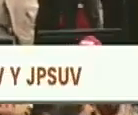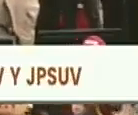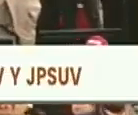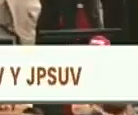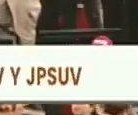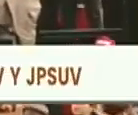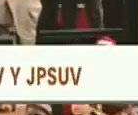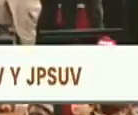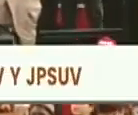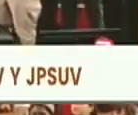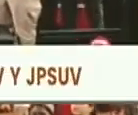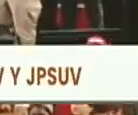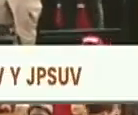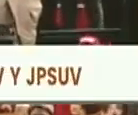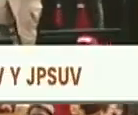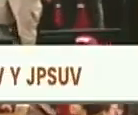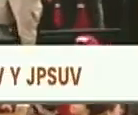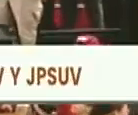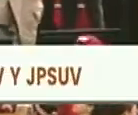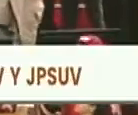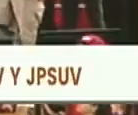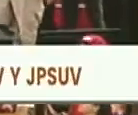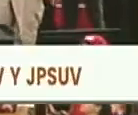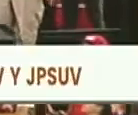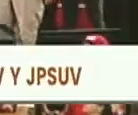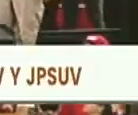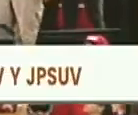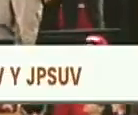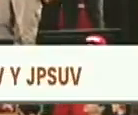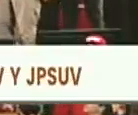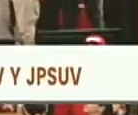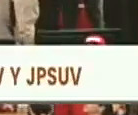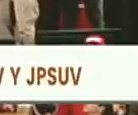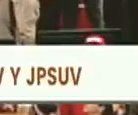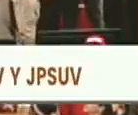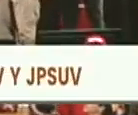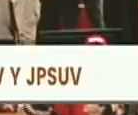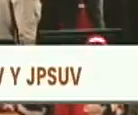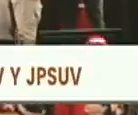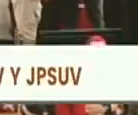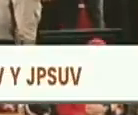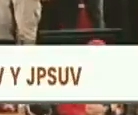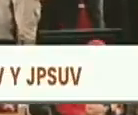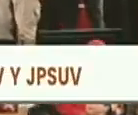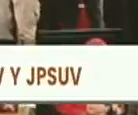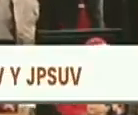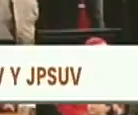Ah, yo tampoco he comido, por si acaso. Por si acaso.